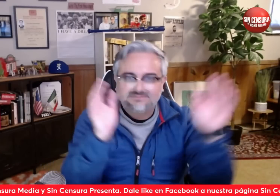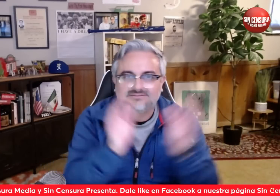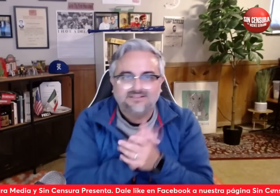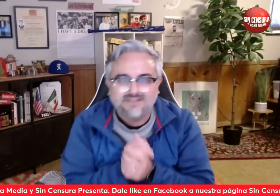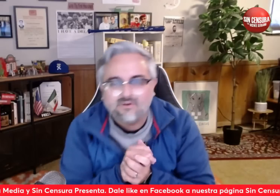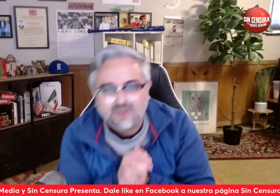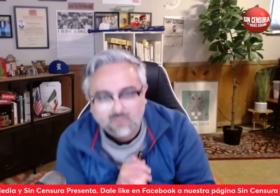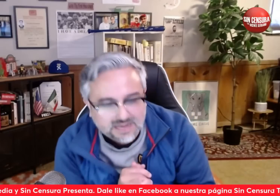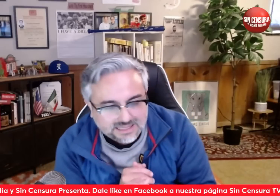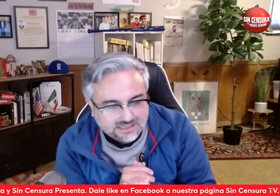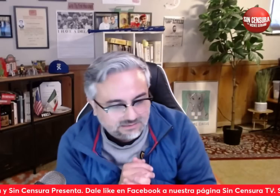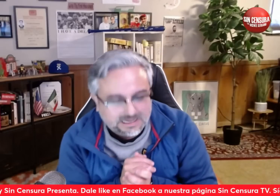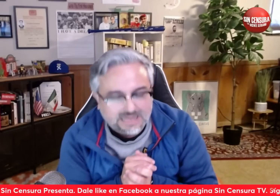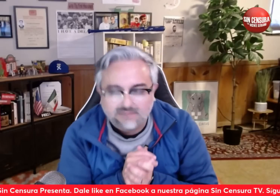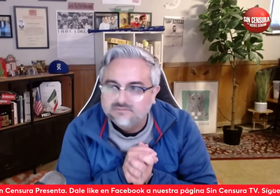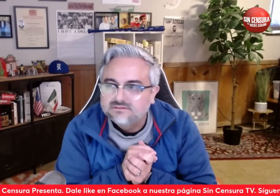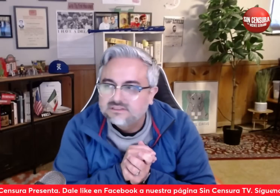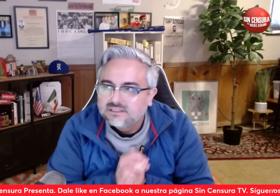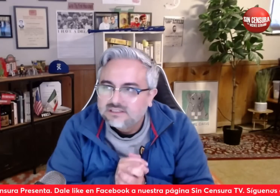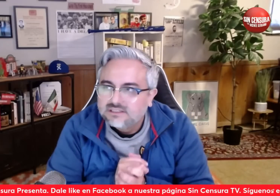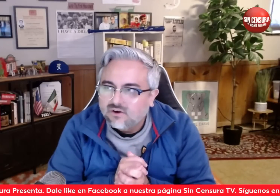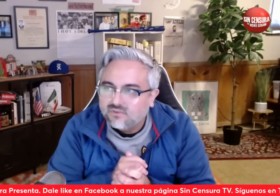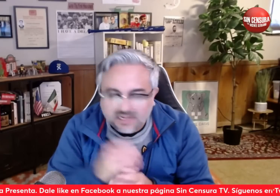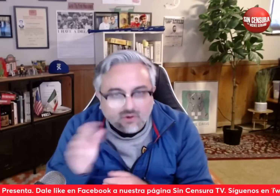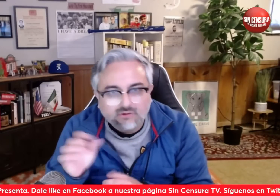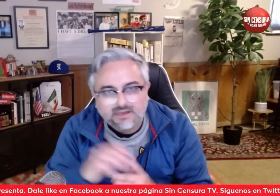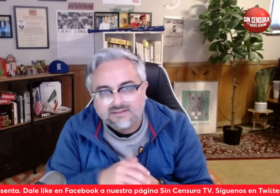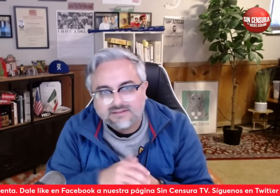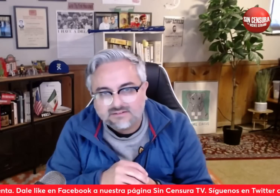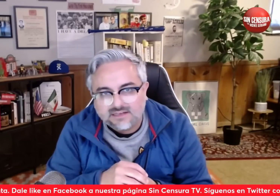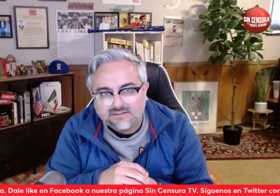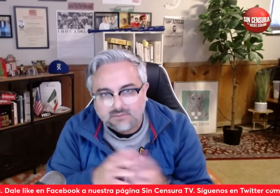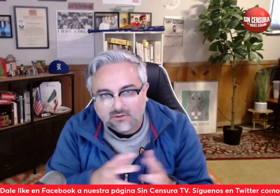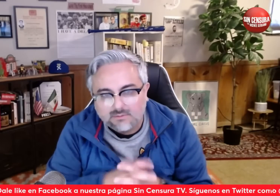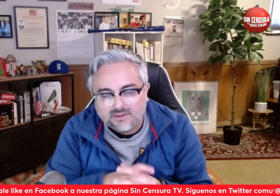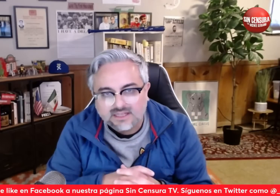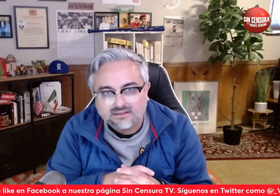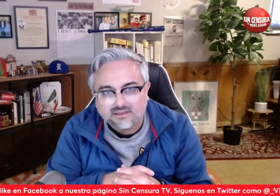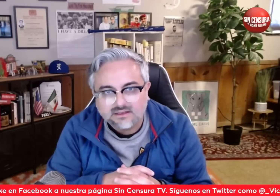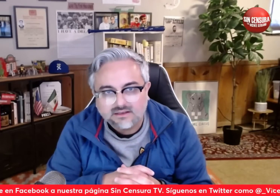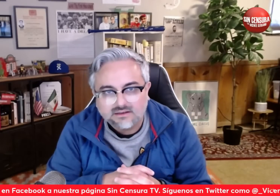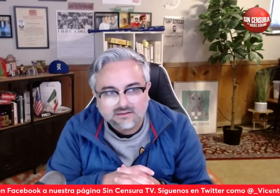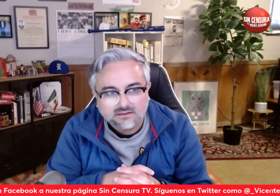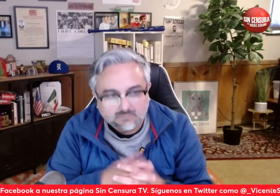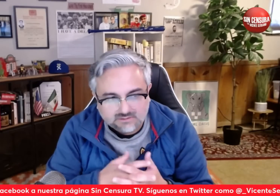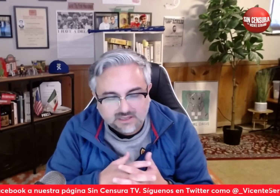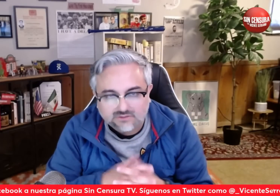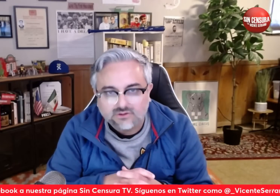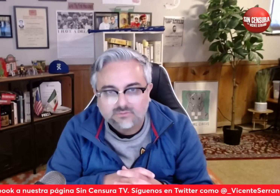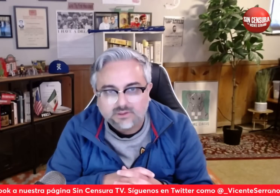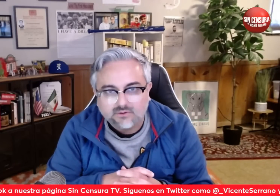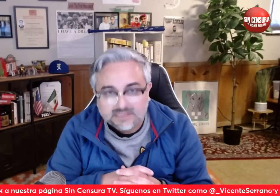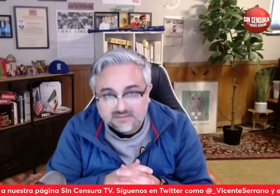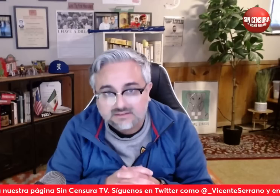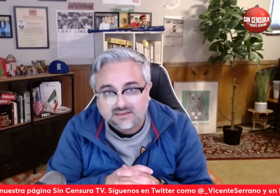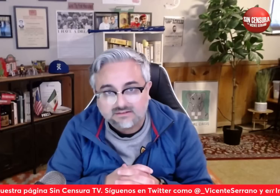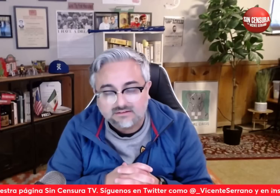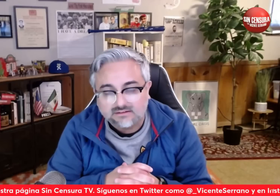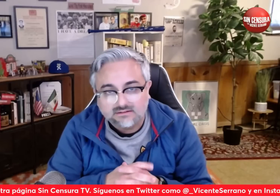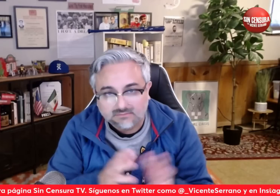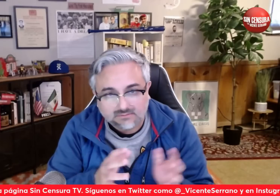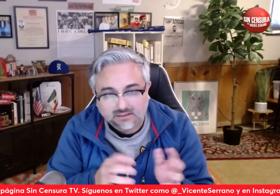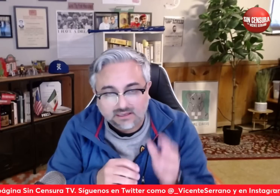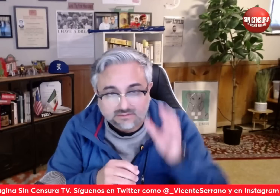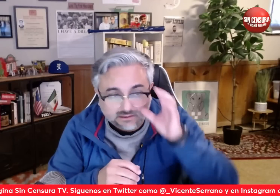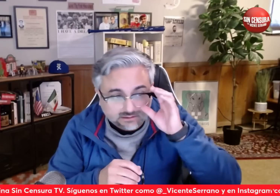Taboada, Taboada. Santiago Taboada, ¿no? Otra cosa es que se ha exhibido mediante investigaciones periodísticas